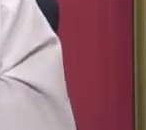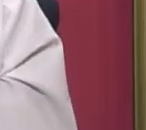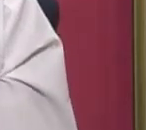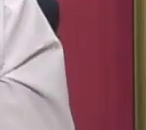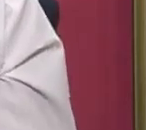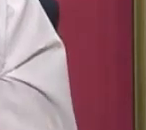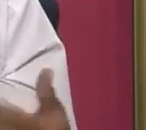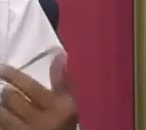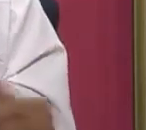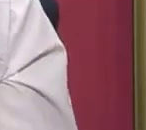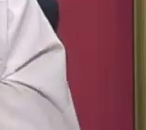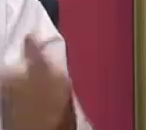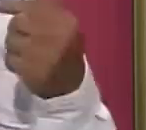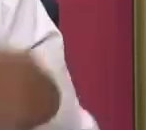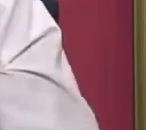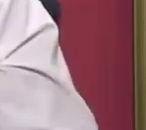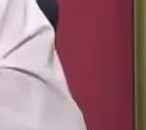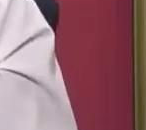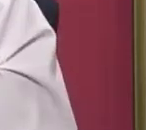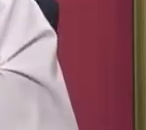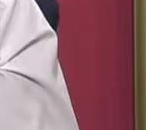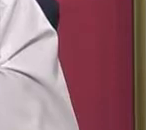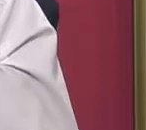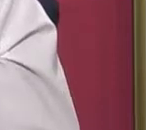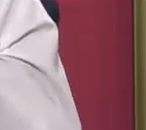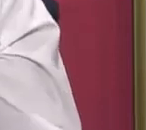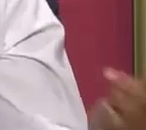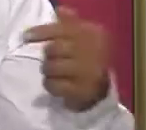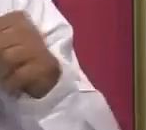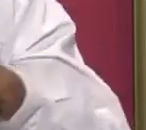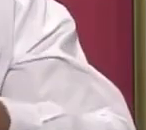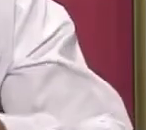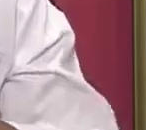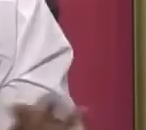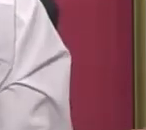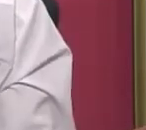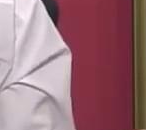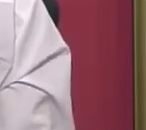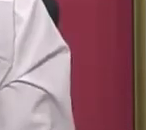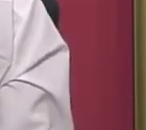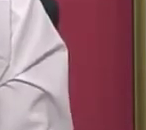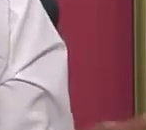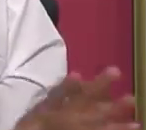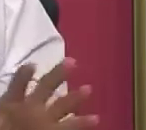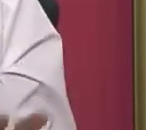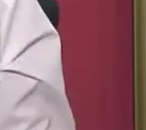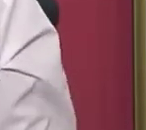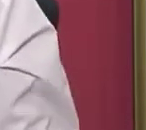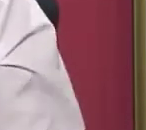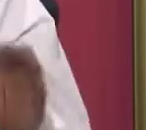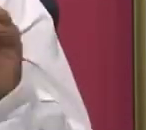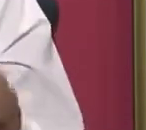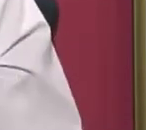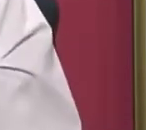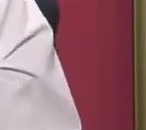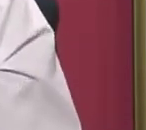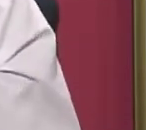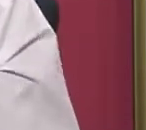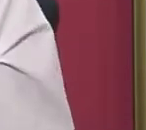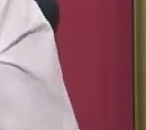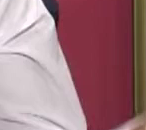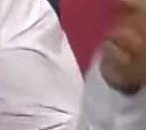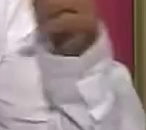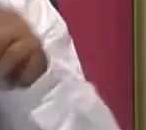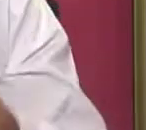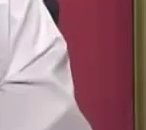nuestro hermano Henry, también lo dice la Biblia, si Él no nos libra, de todas maneras también Pablo